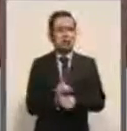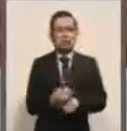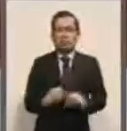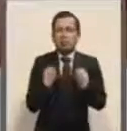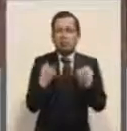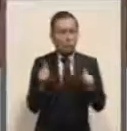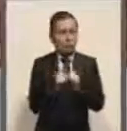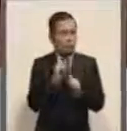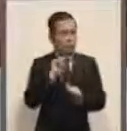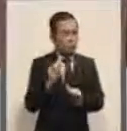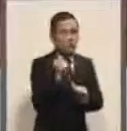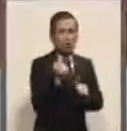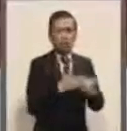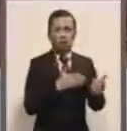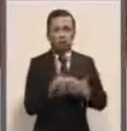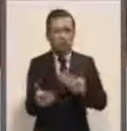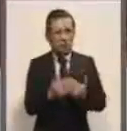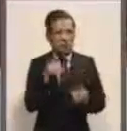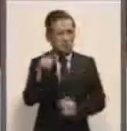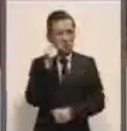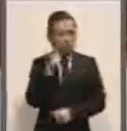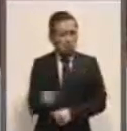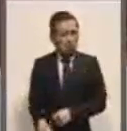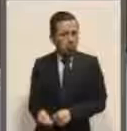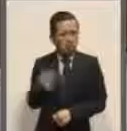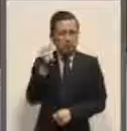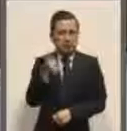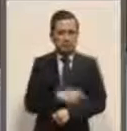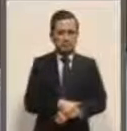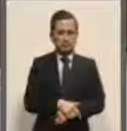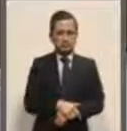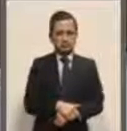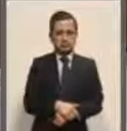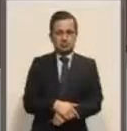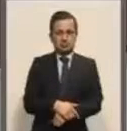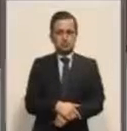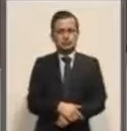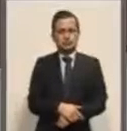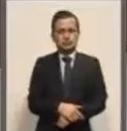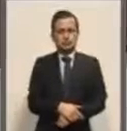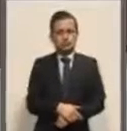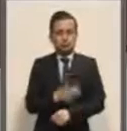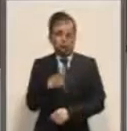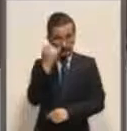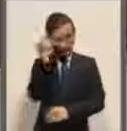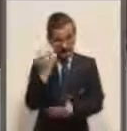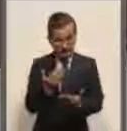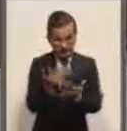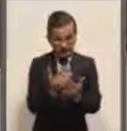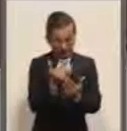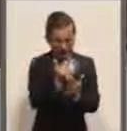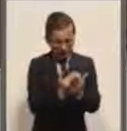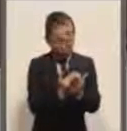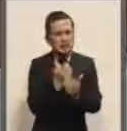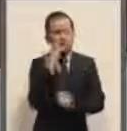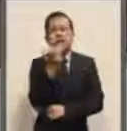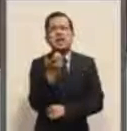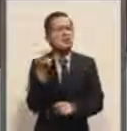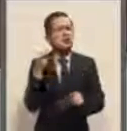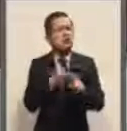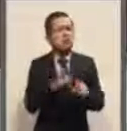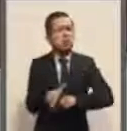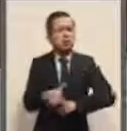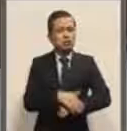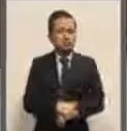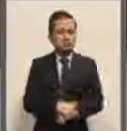chicos la adoptan. Esta iniciativa busca fortalecer la inclusión de todas las